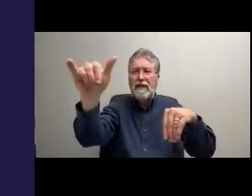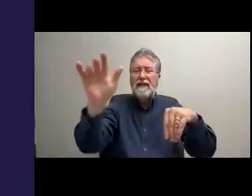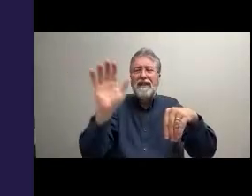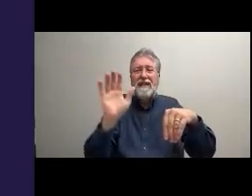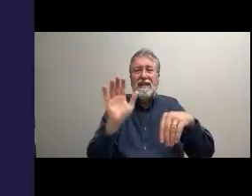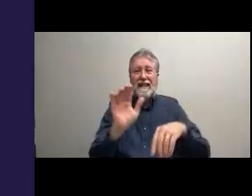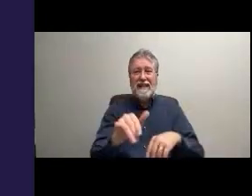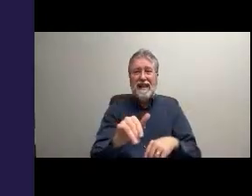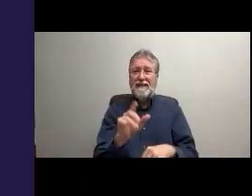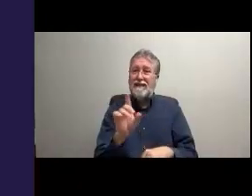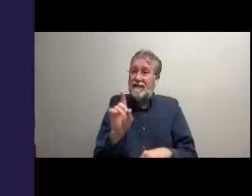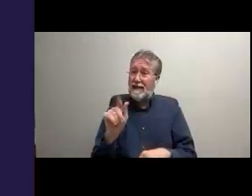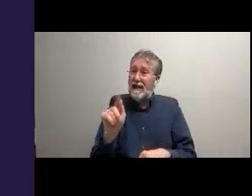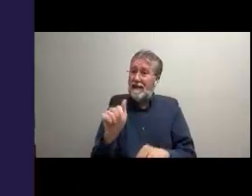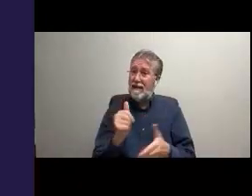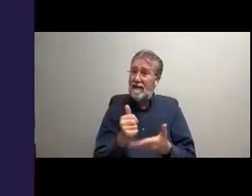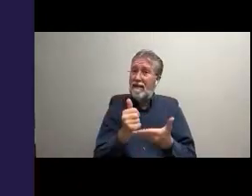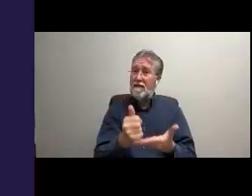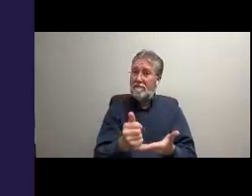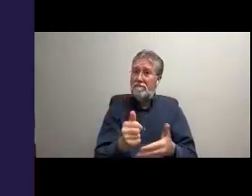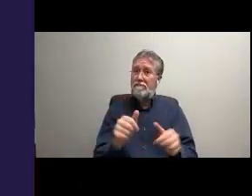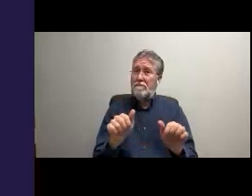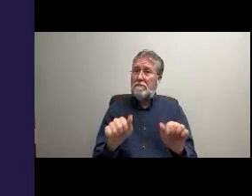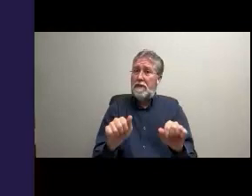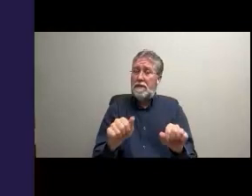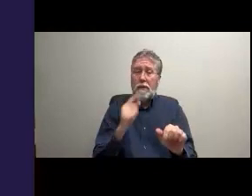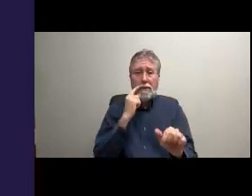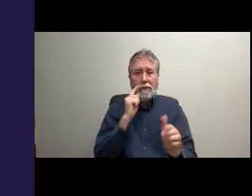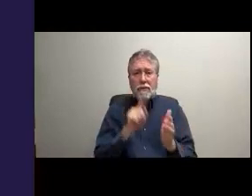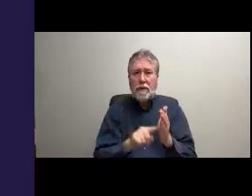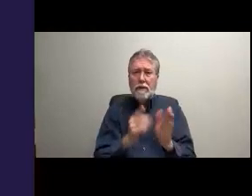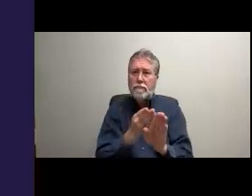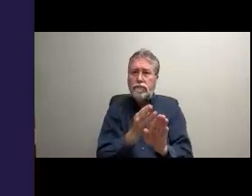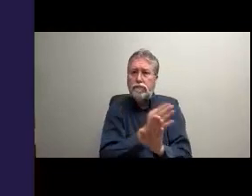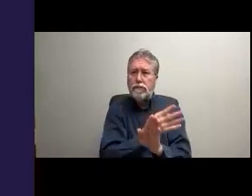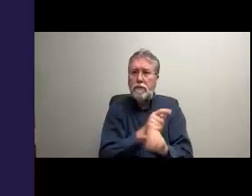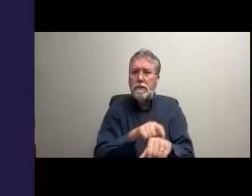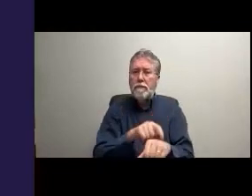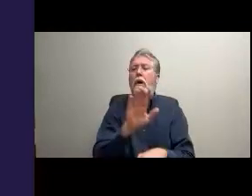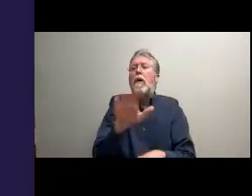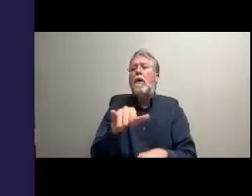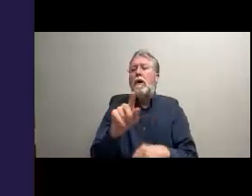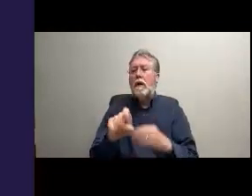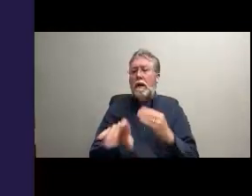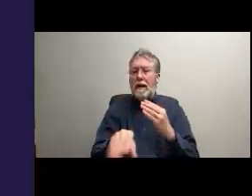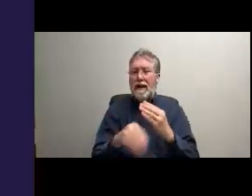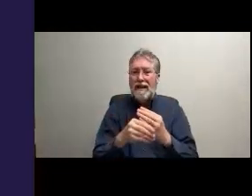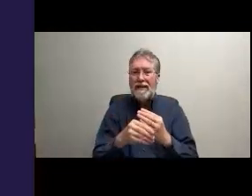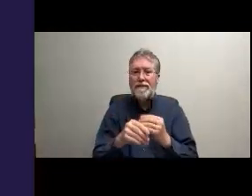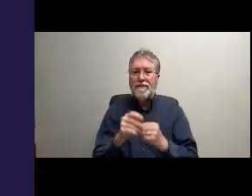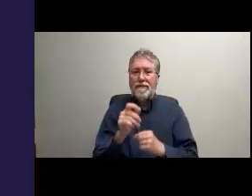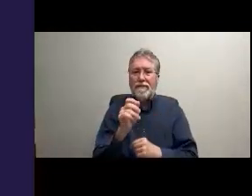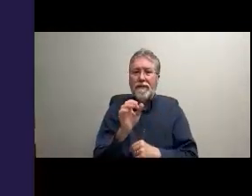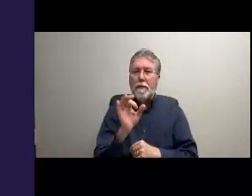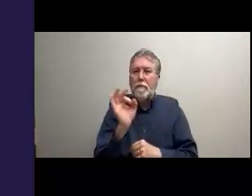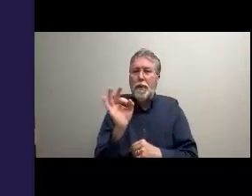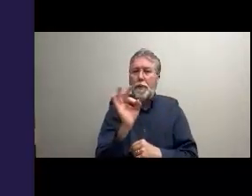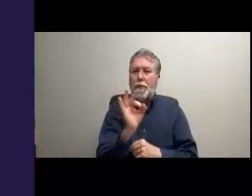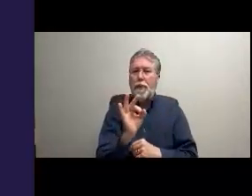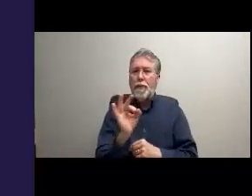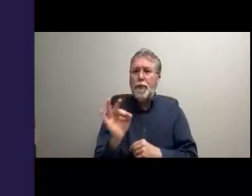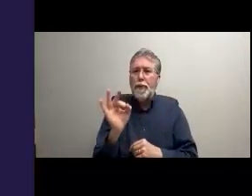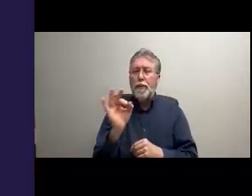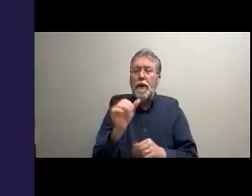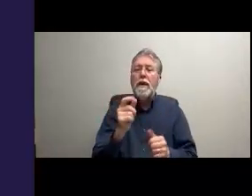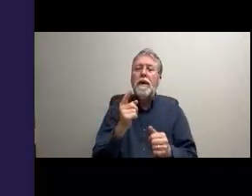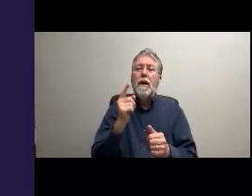útiles estos datos. Cuando se busca en el tiempo, también debería decir que cada punto aquí se deriva de una observación nocturna,